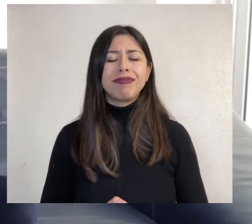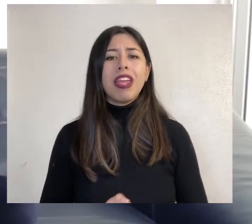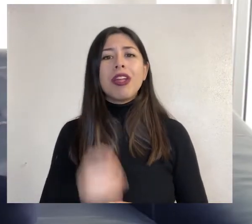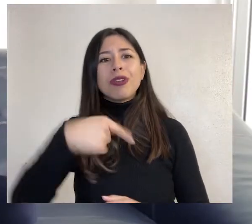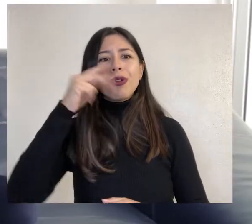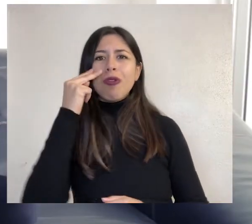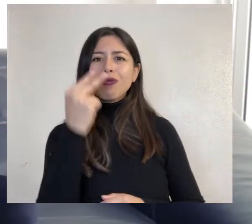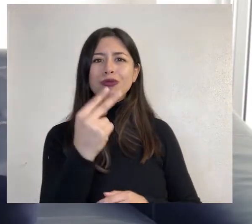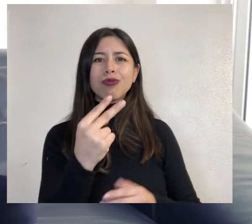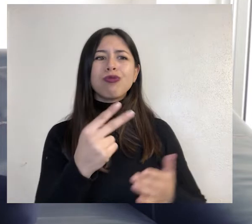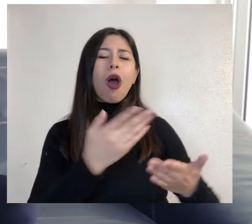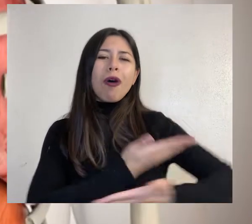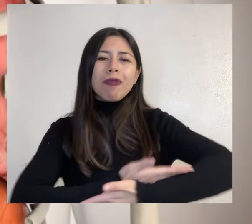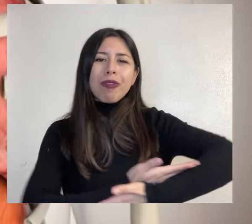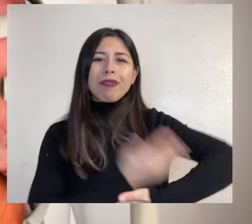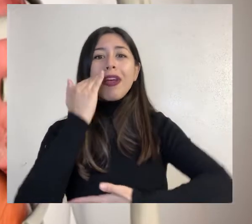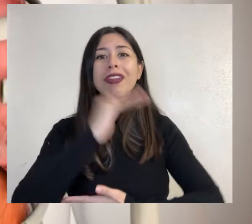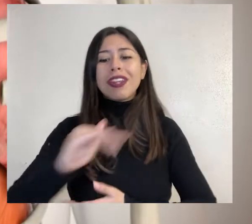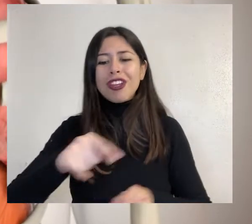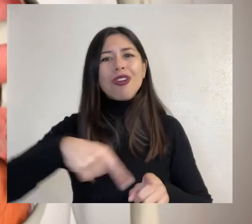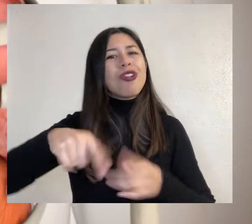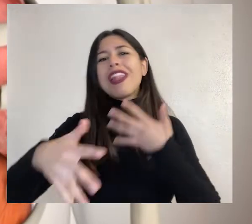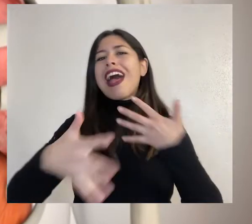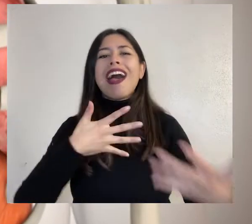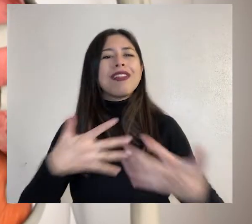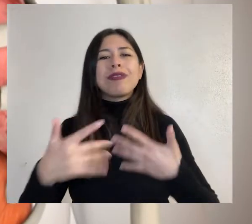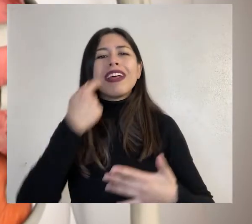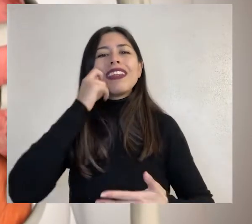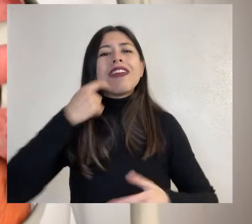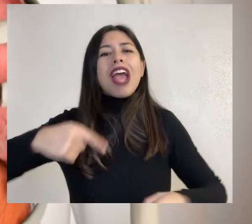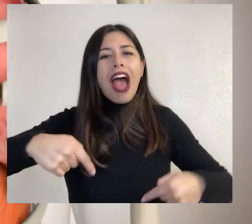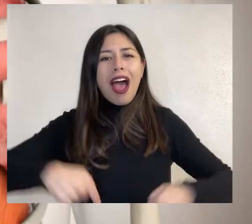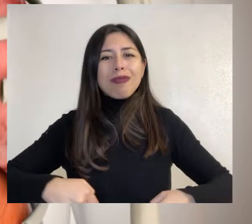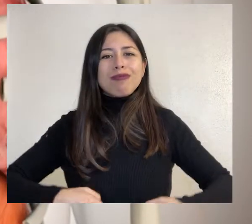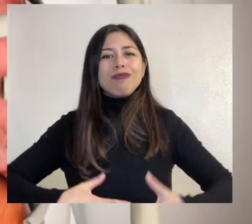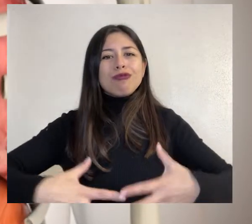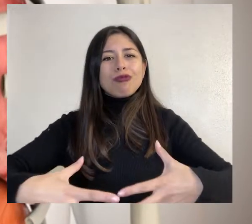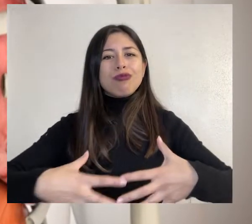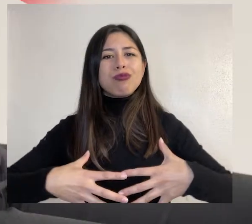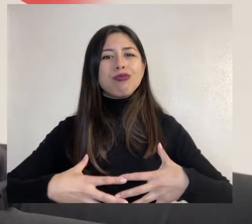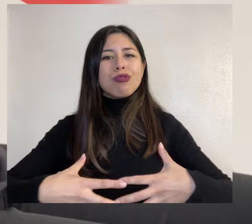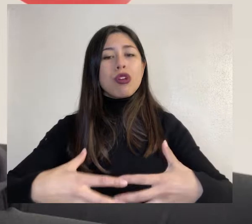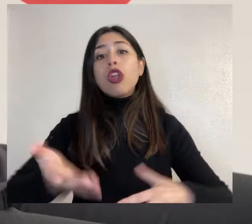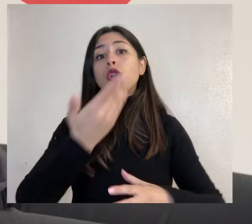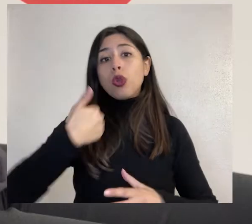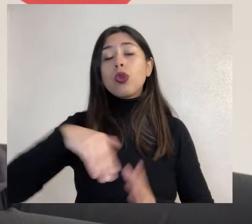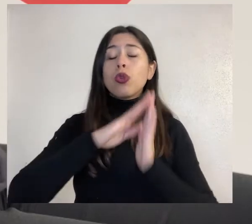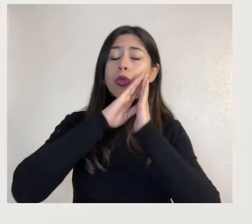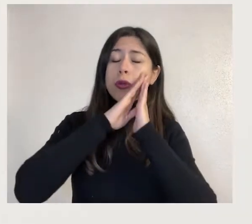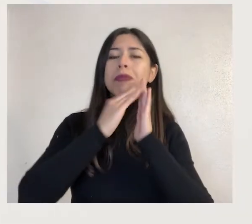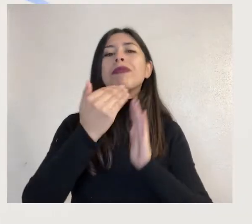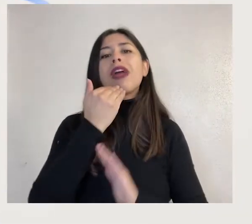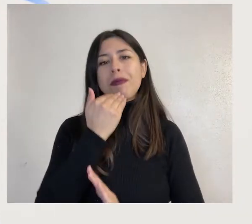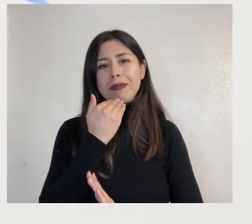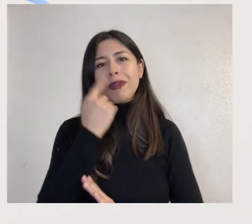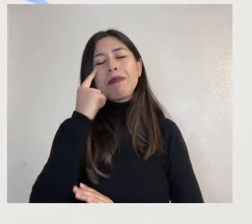fijas en las bebés y en las niñas, ellas practican la respiración natural, es decir, la abdominal. Por lo general, cuando nosotros dormimos también lo